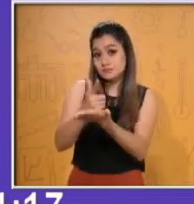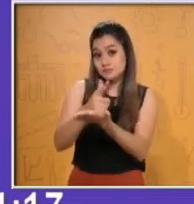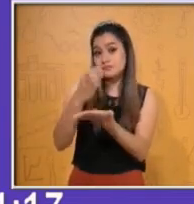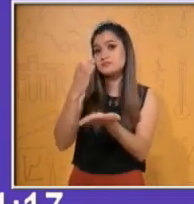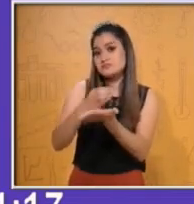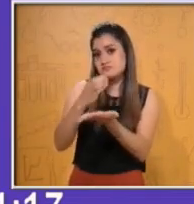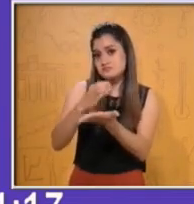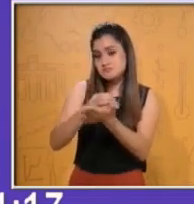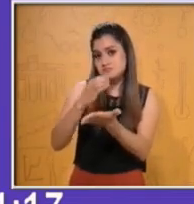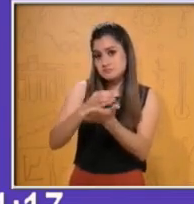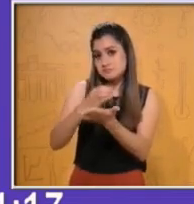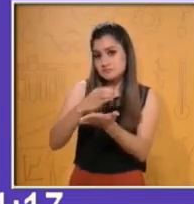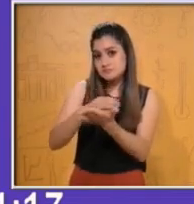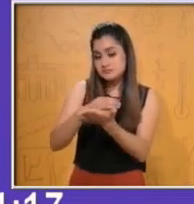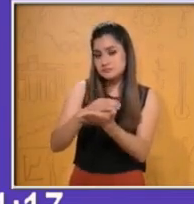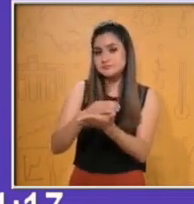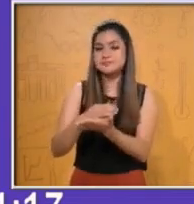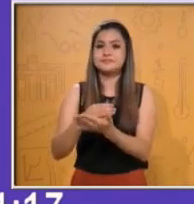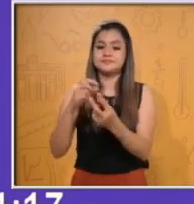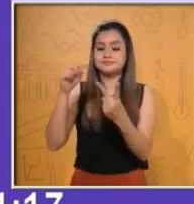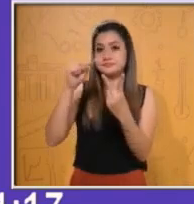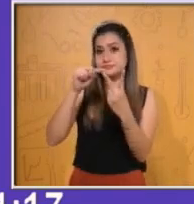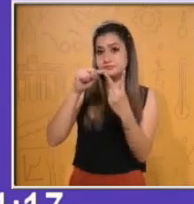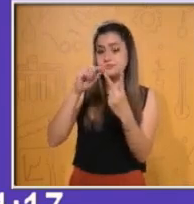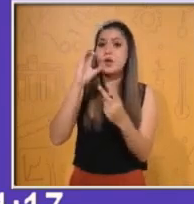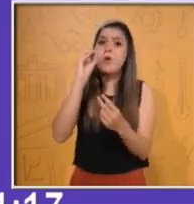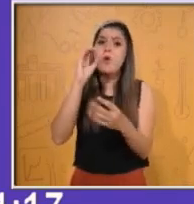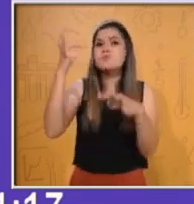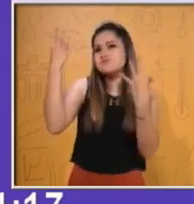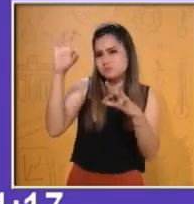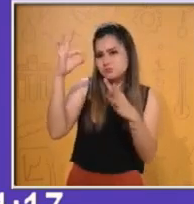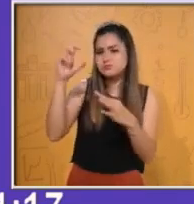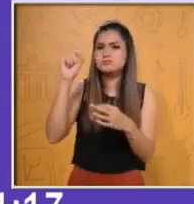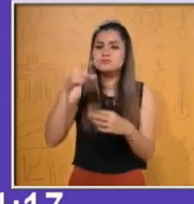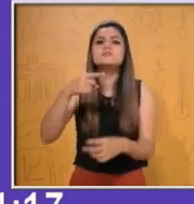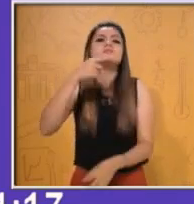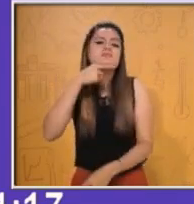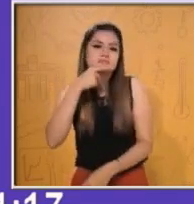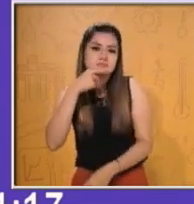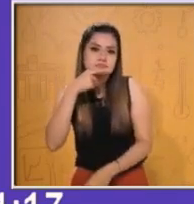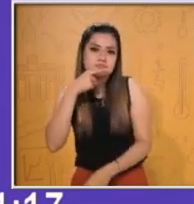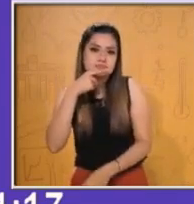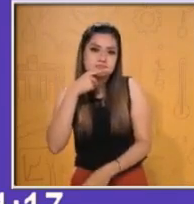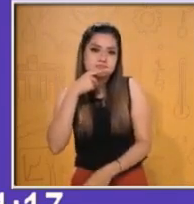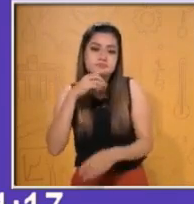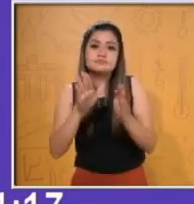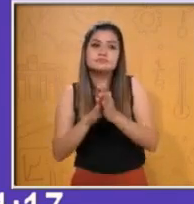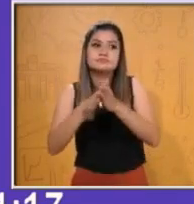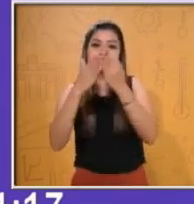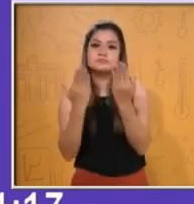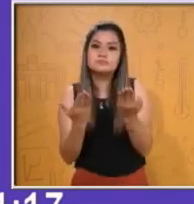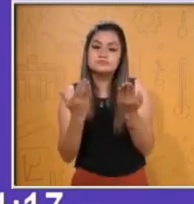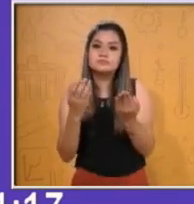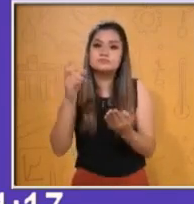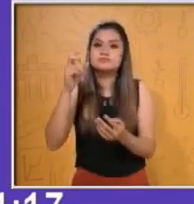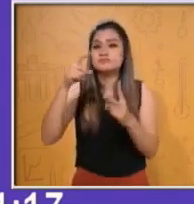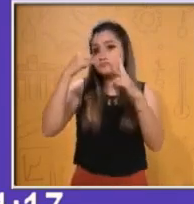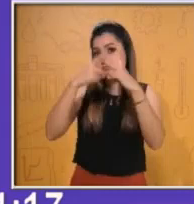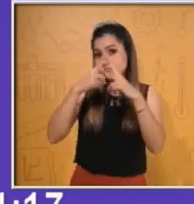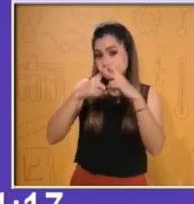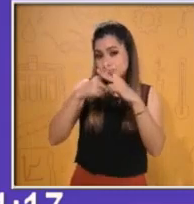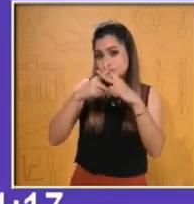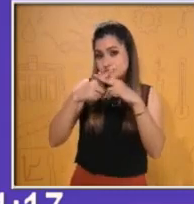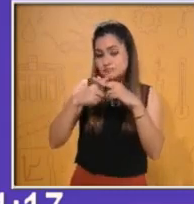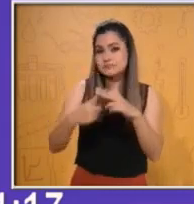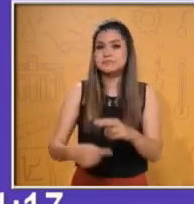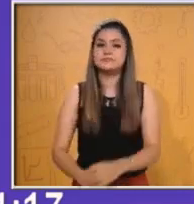En este caso, si la tienes a la mano, tu libreta o una hoja de papel, lápiz, tu libro de desafíos matemáticos